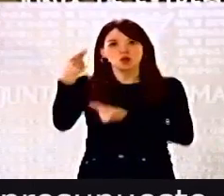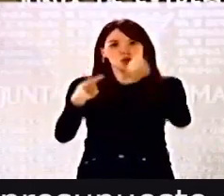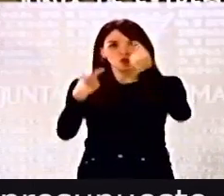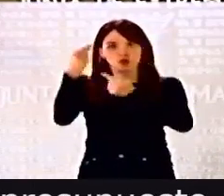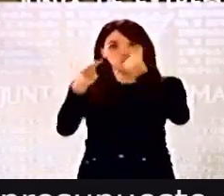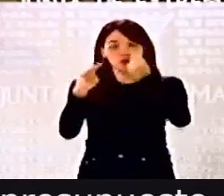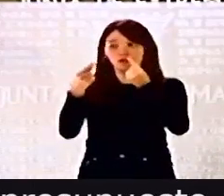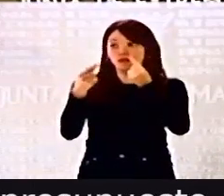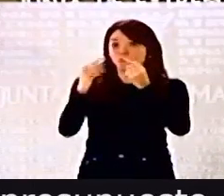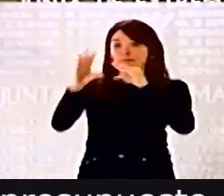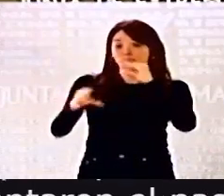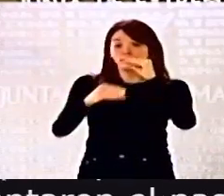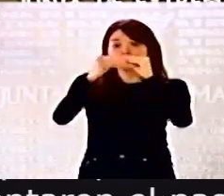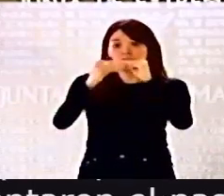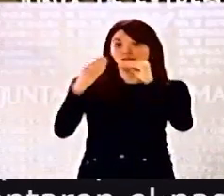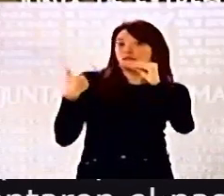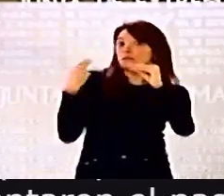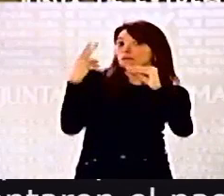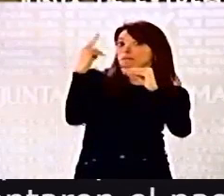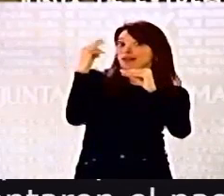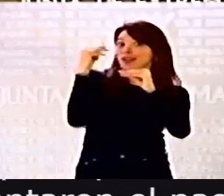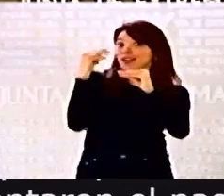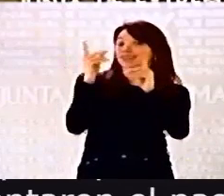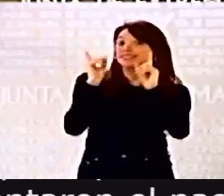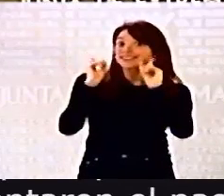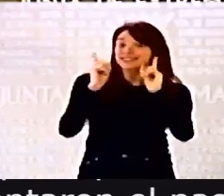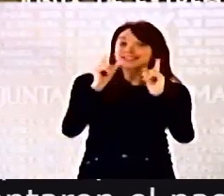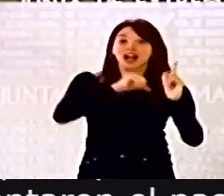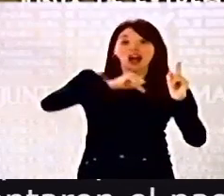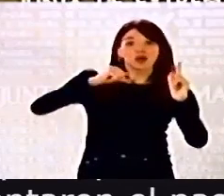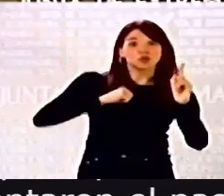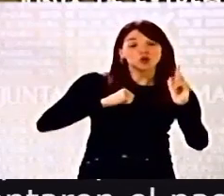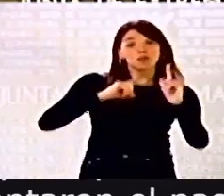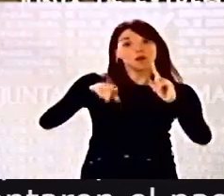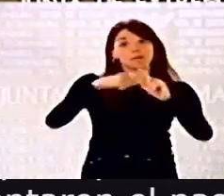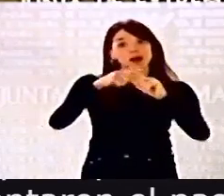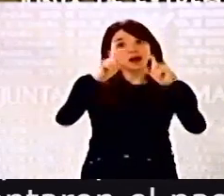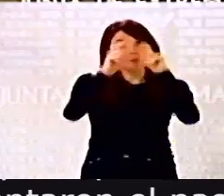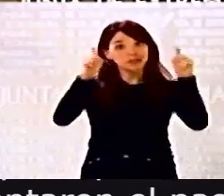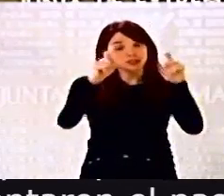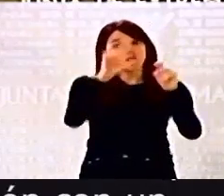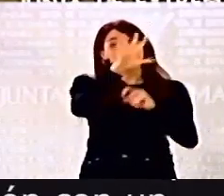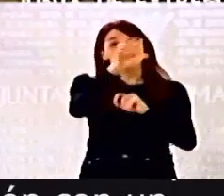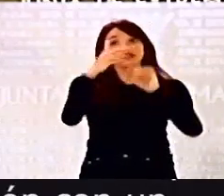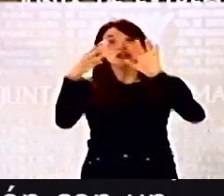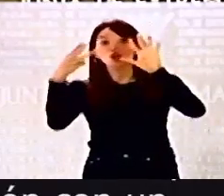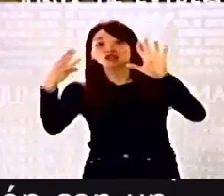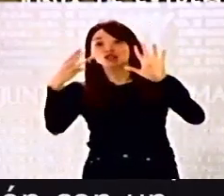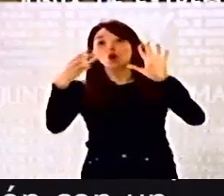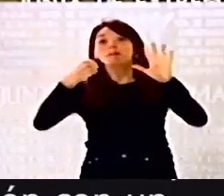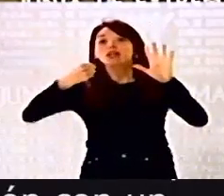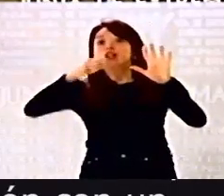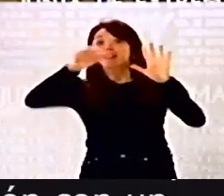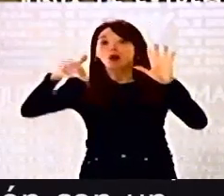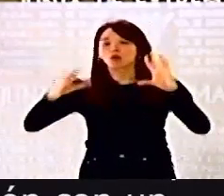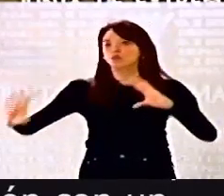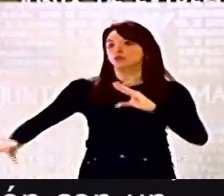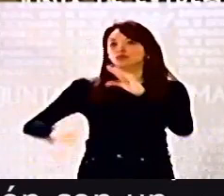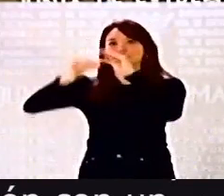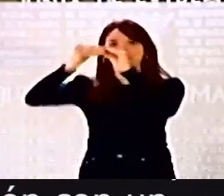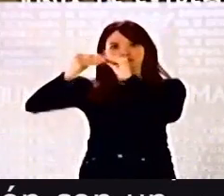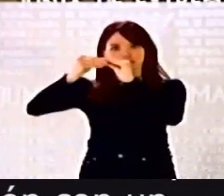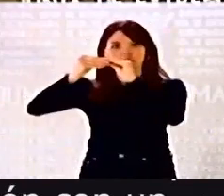pasado viernes destinados a pymes y autónomos de la región con un presupuesto de 58 millones de euros, que también